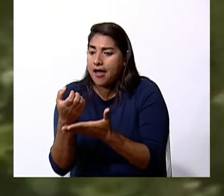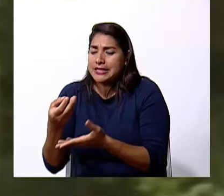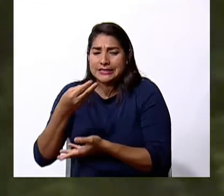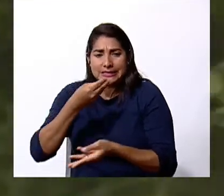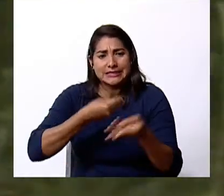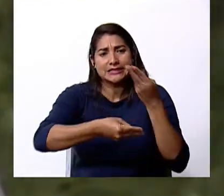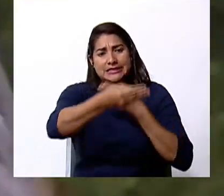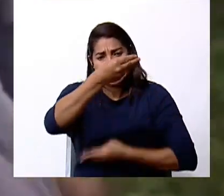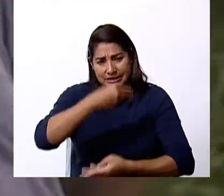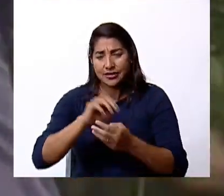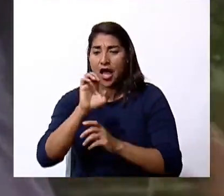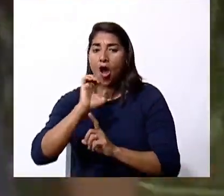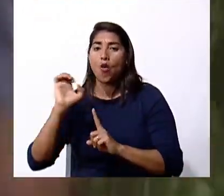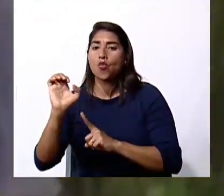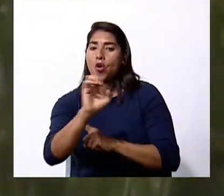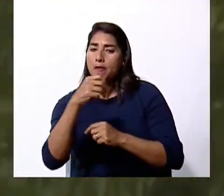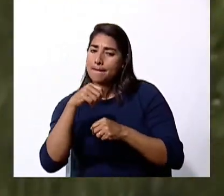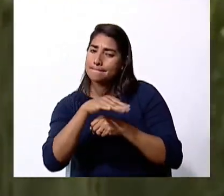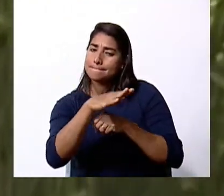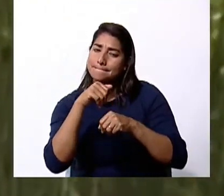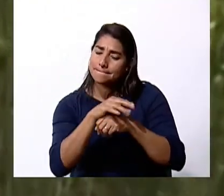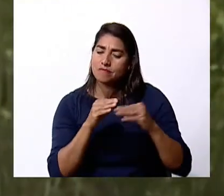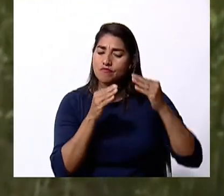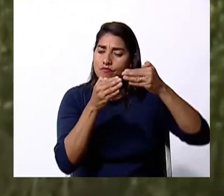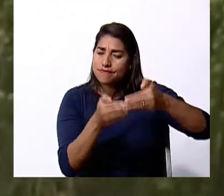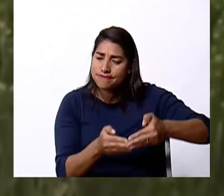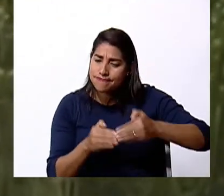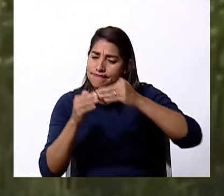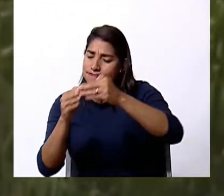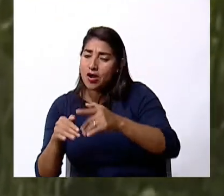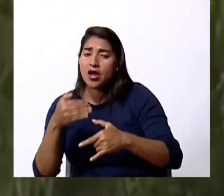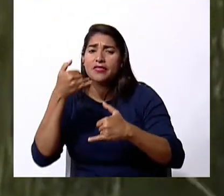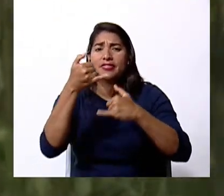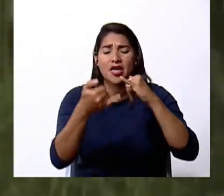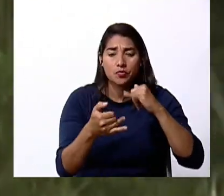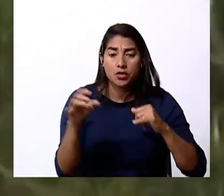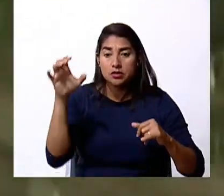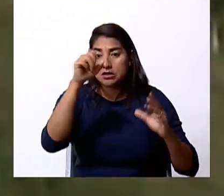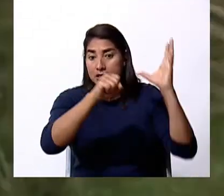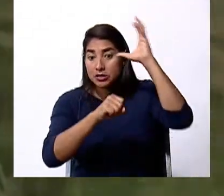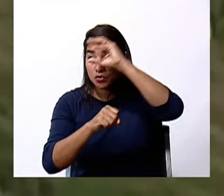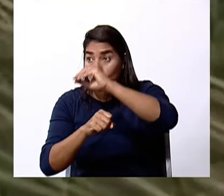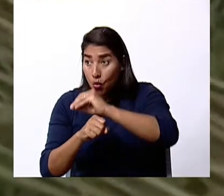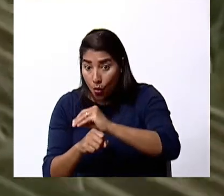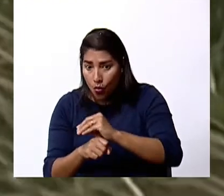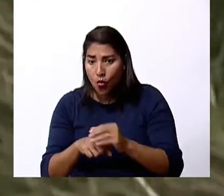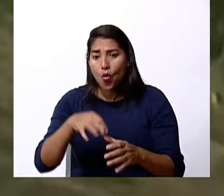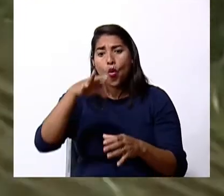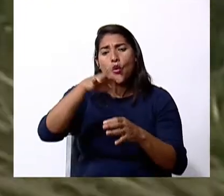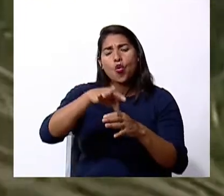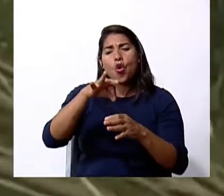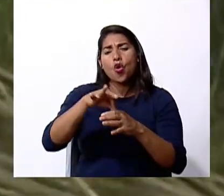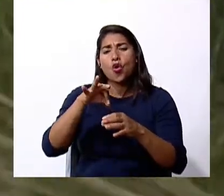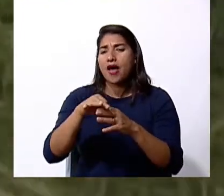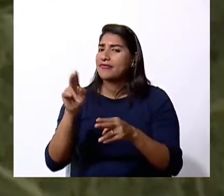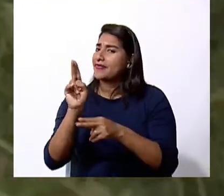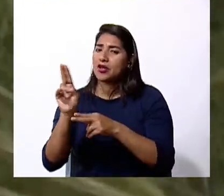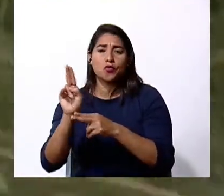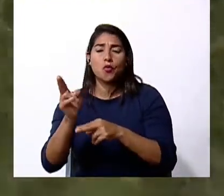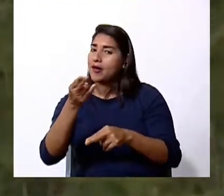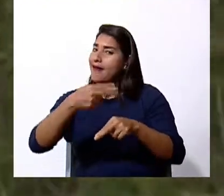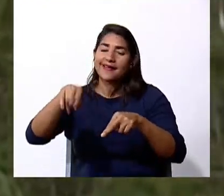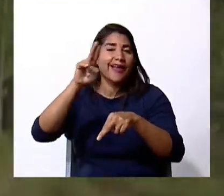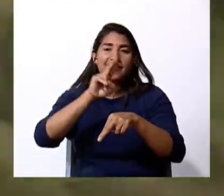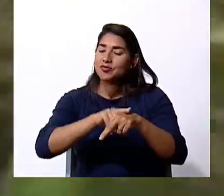hacia toda Europa. El producto colapsó cuando se descubrió y comercializó el colorante sintético que se colocaba